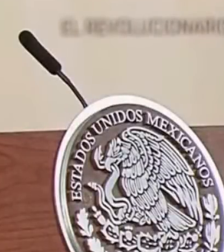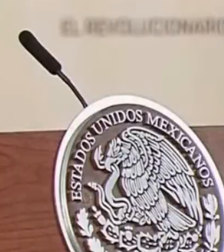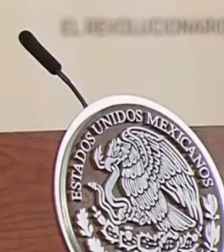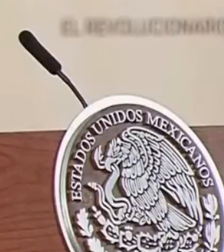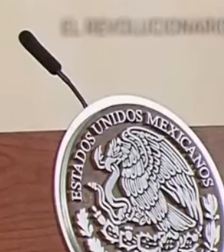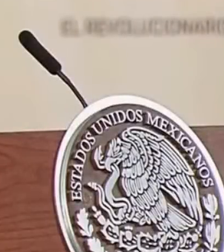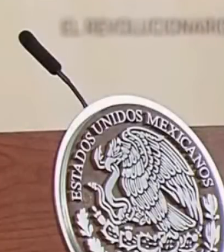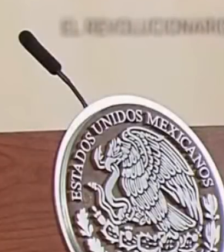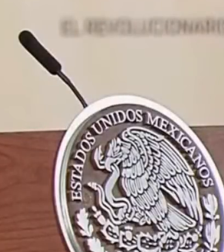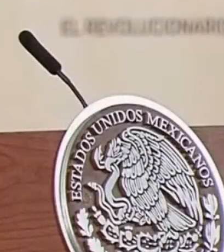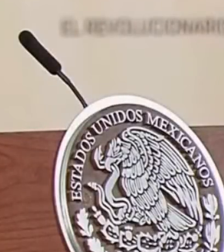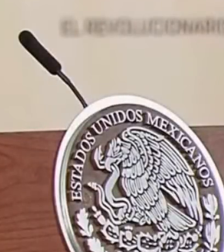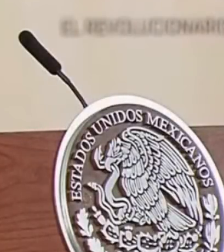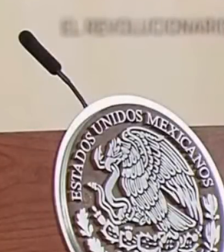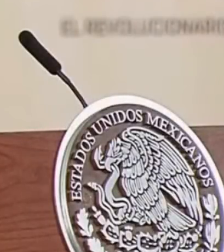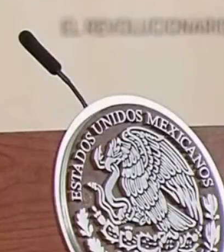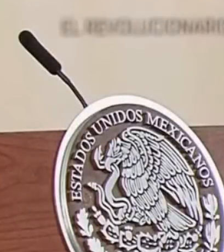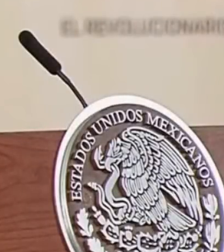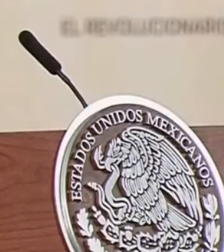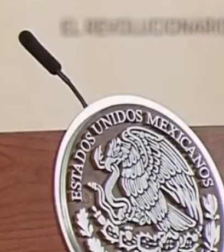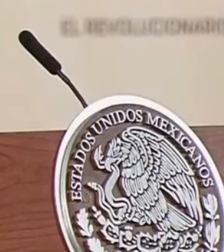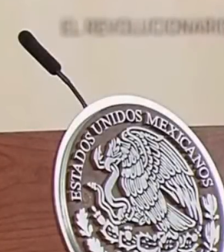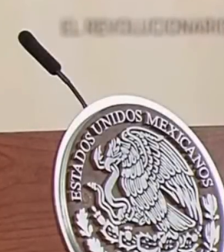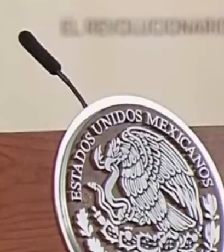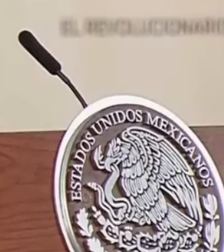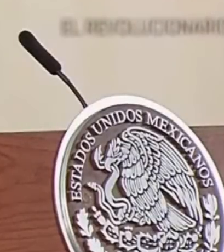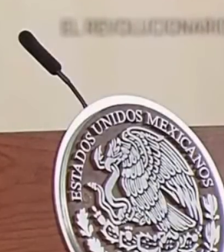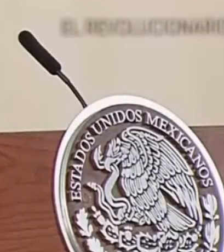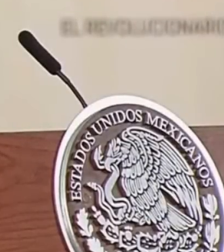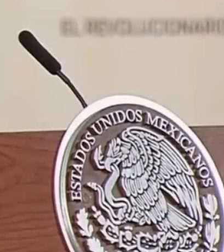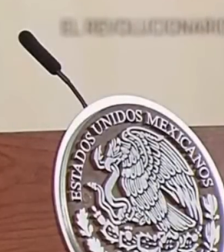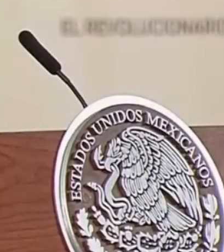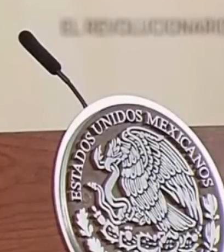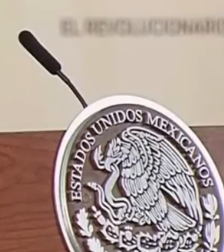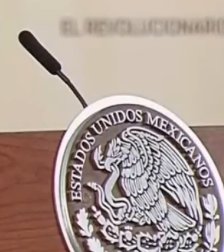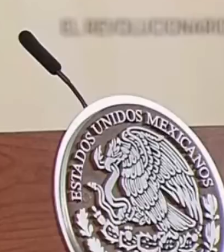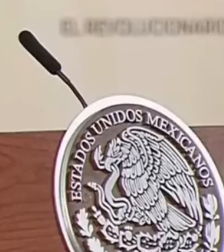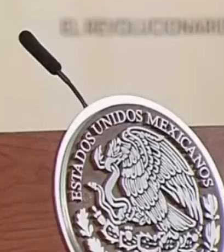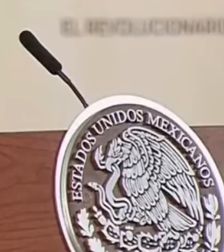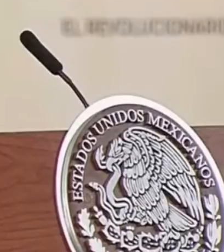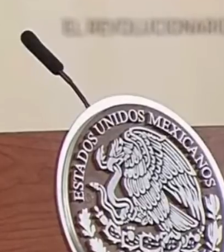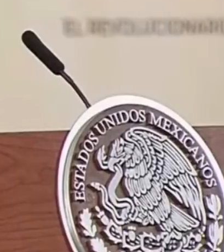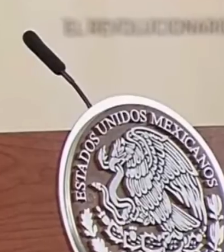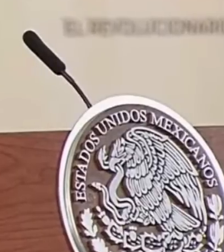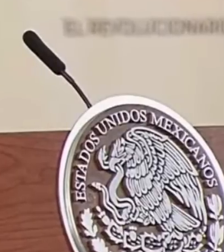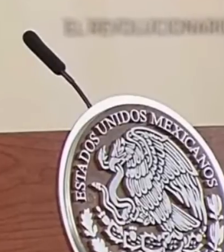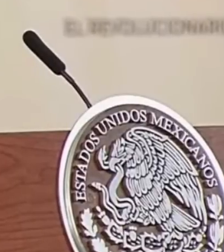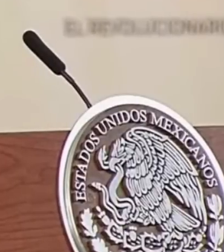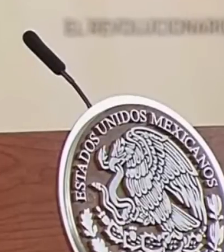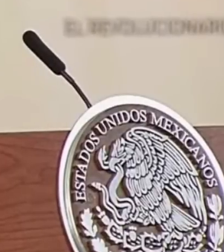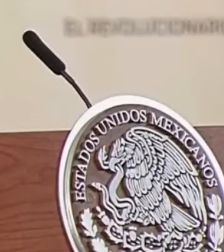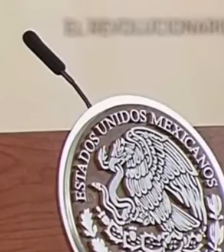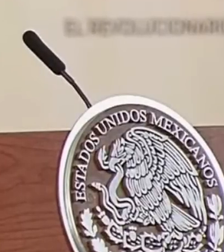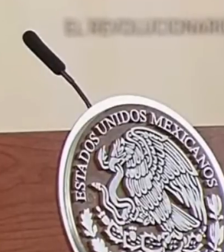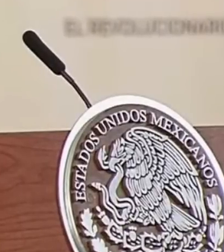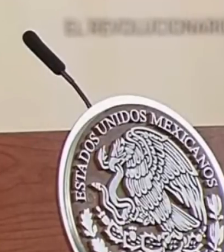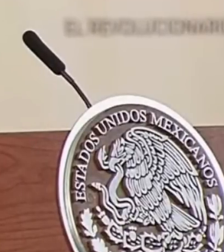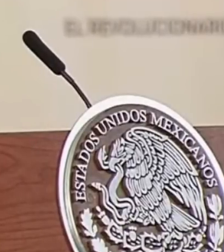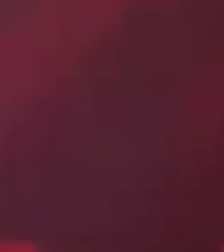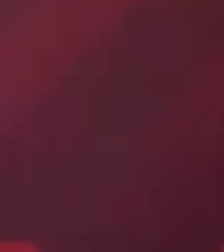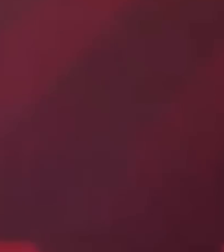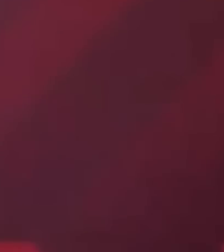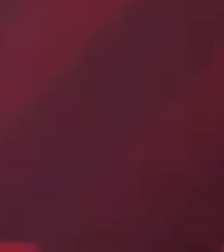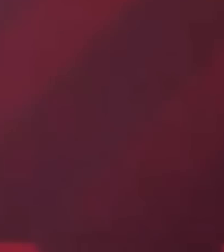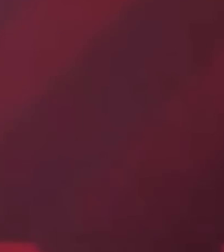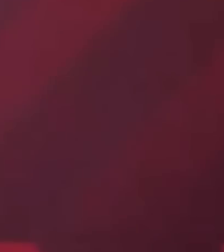Aquí lo importante es que ellos sepan que cuentan con el apoyo del gobierno de México